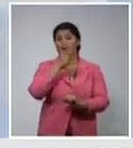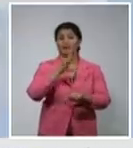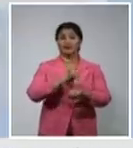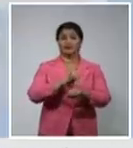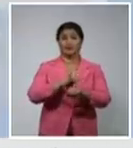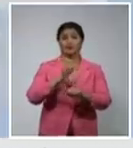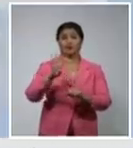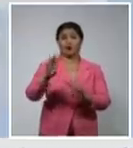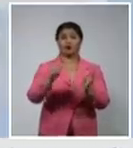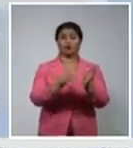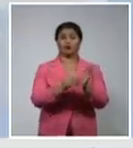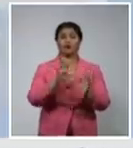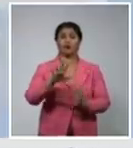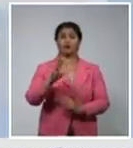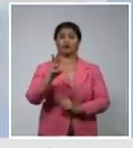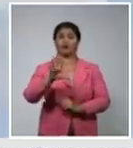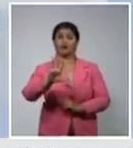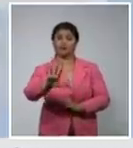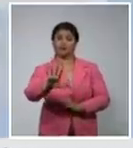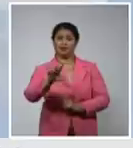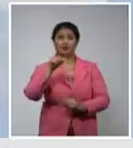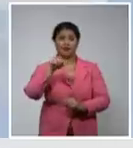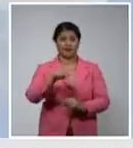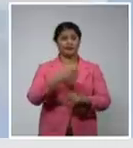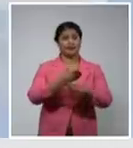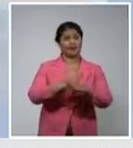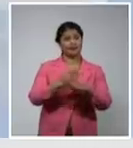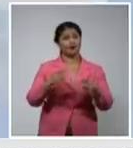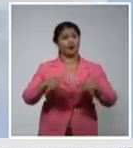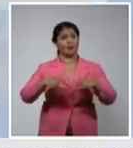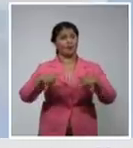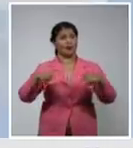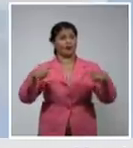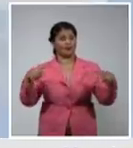4.535, cifra que es elevada, vigilancia